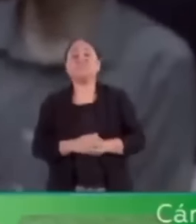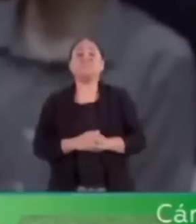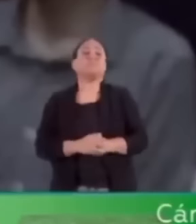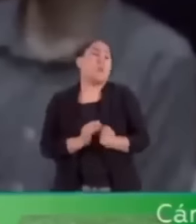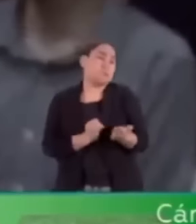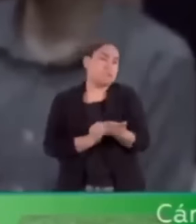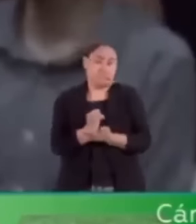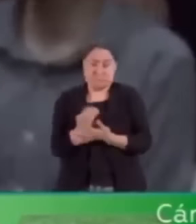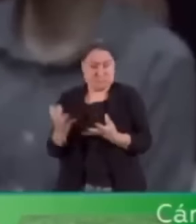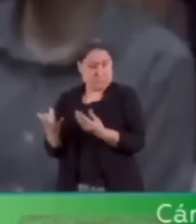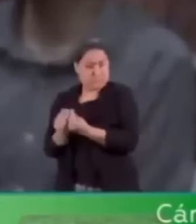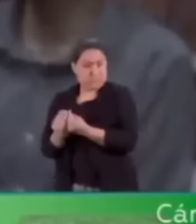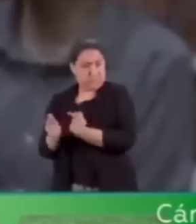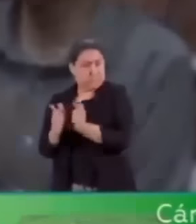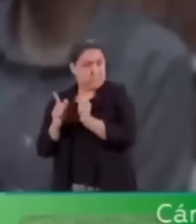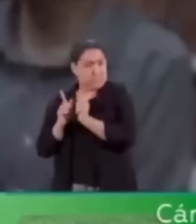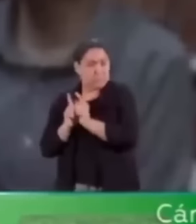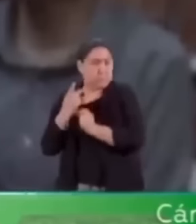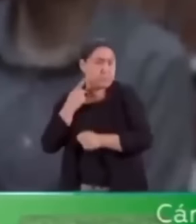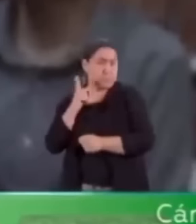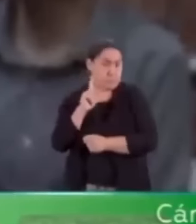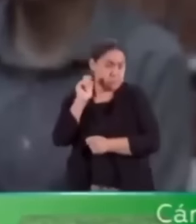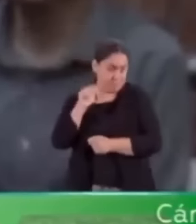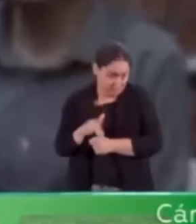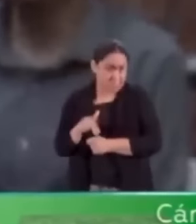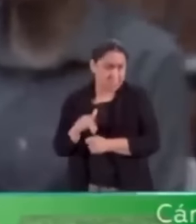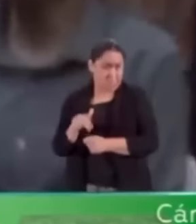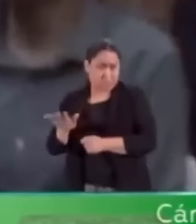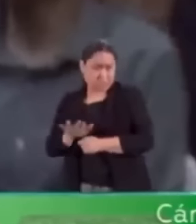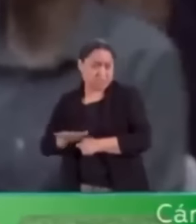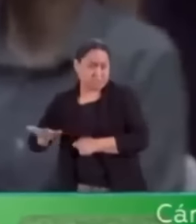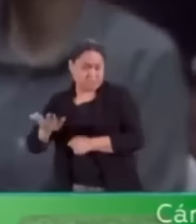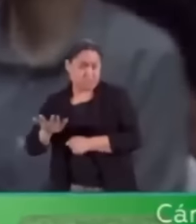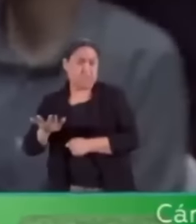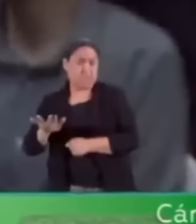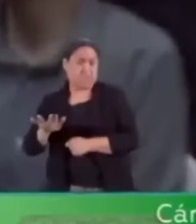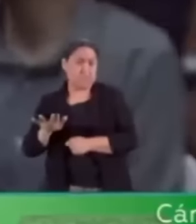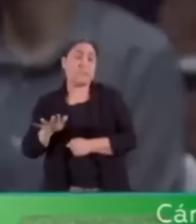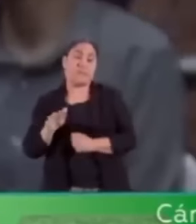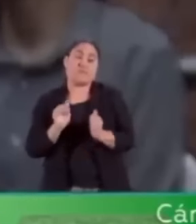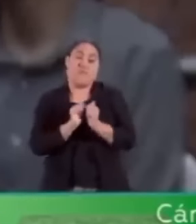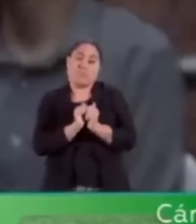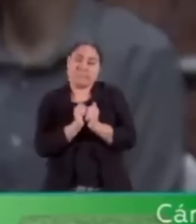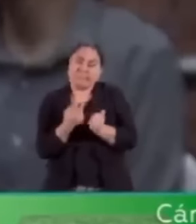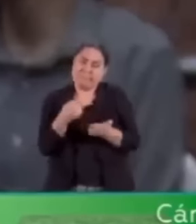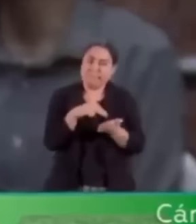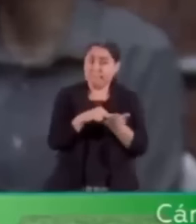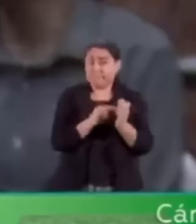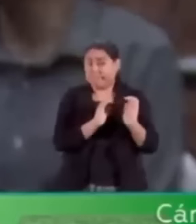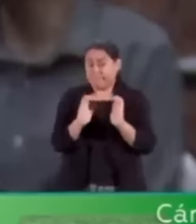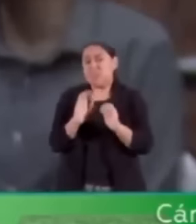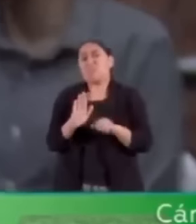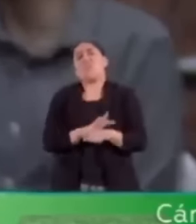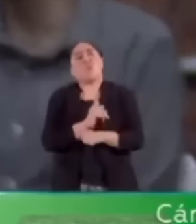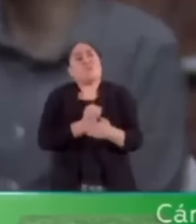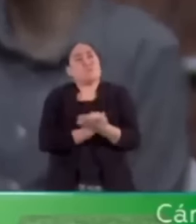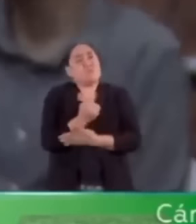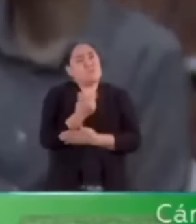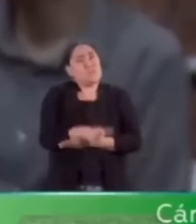Partido Acción Nacional, del Grupo Parlamentario, es presentada ad cautelam porque hay una